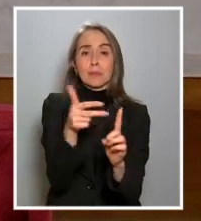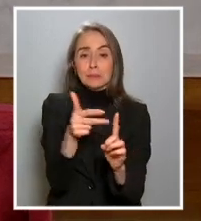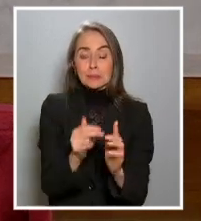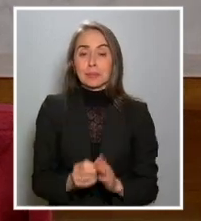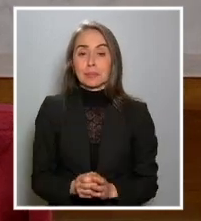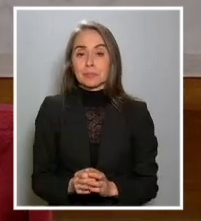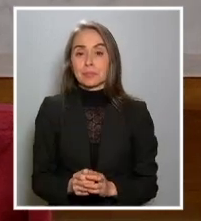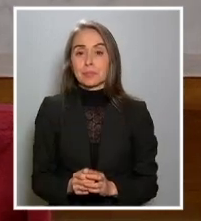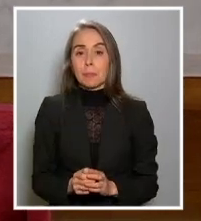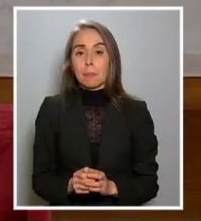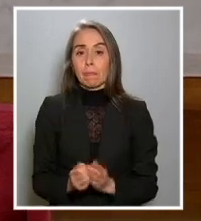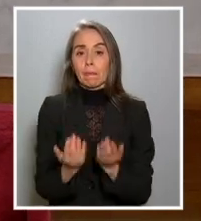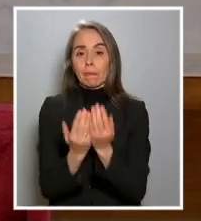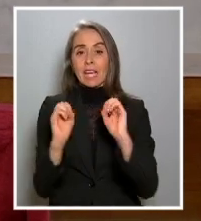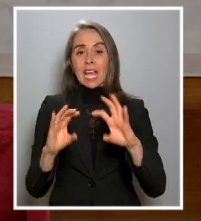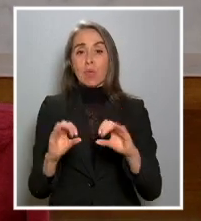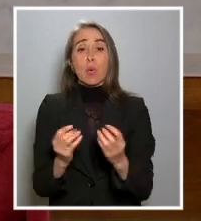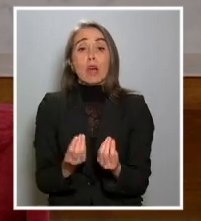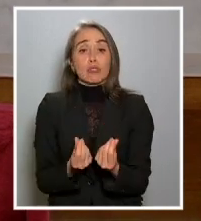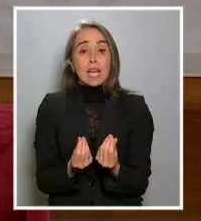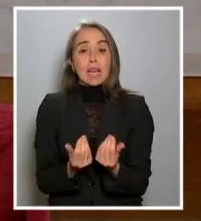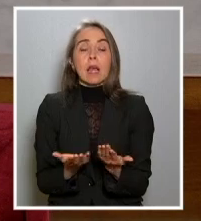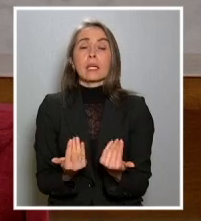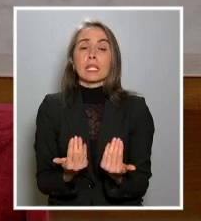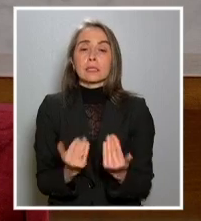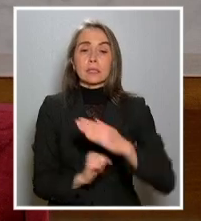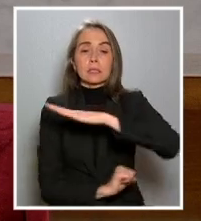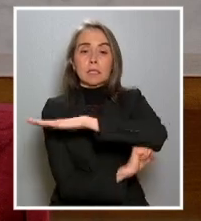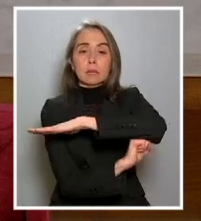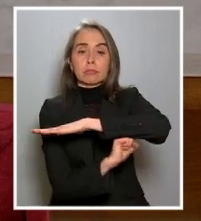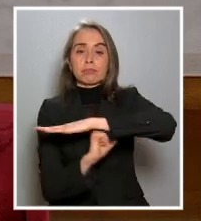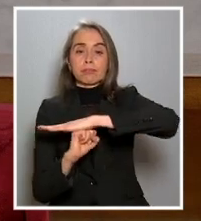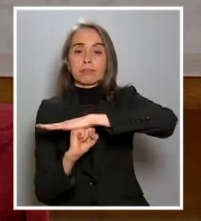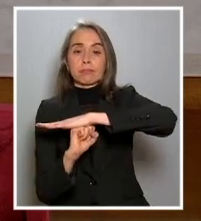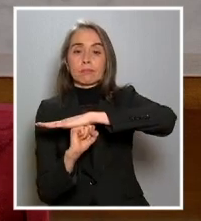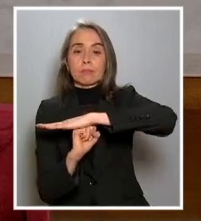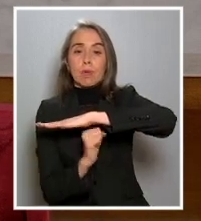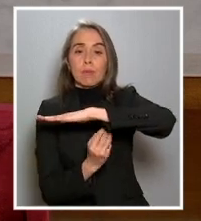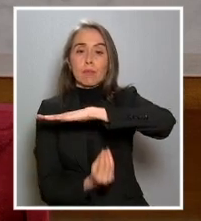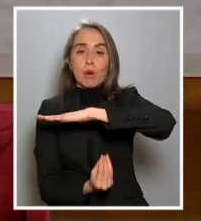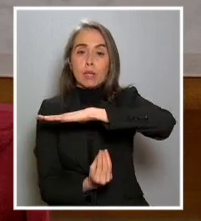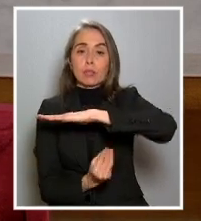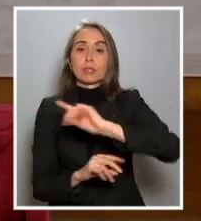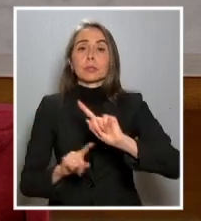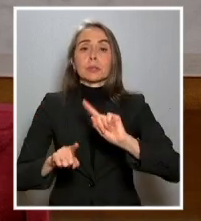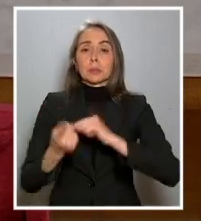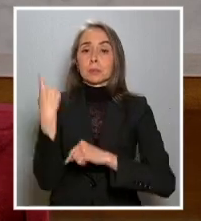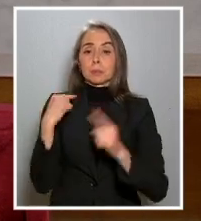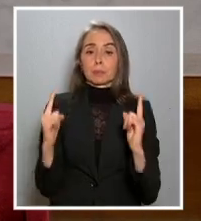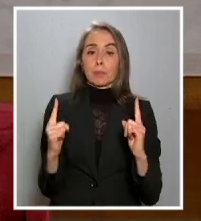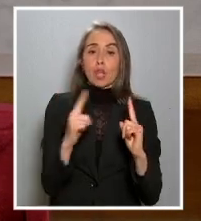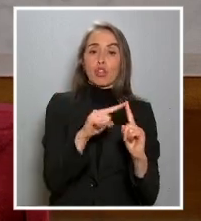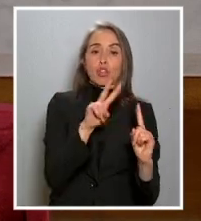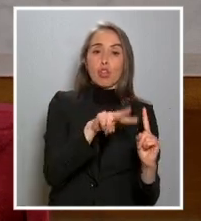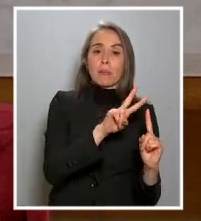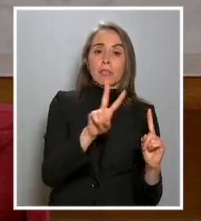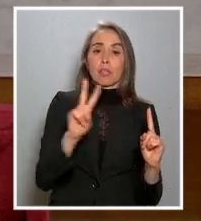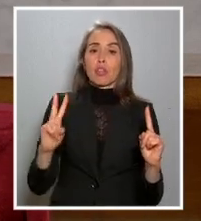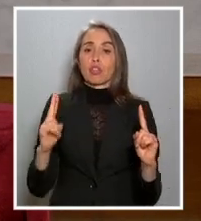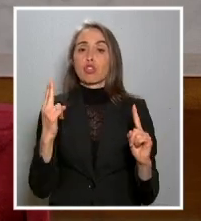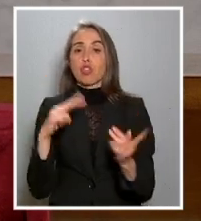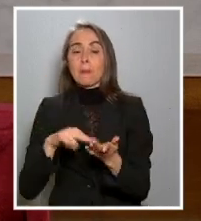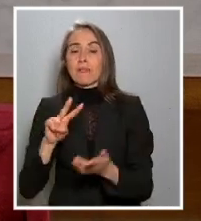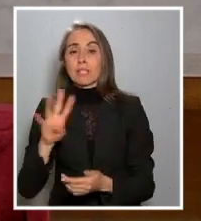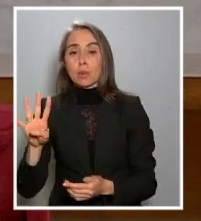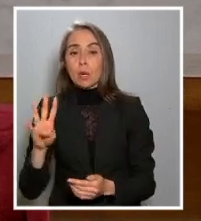Una educación de calidad requiere cimientos adecuados. Entre el 2022 y el 2024 hemos